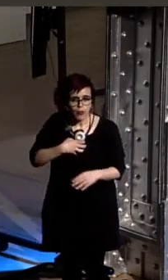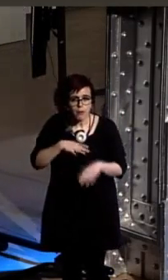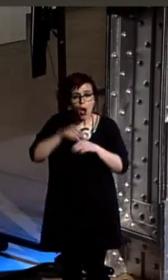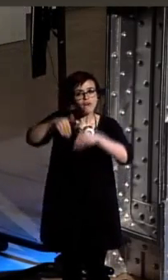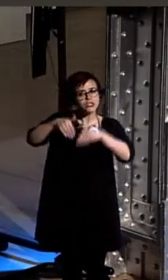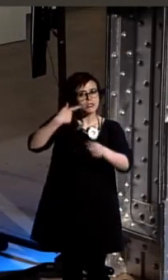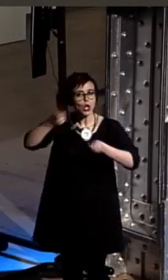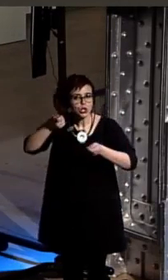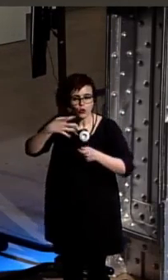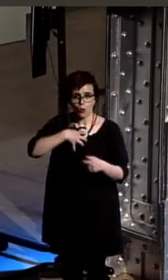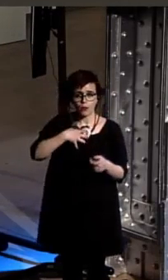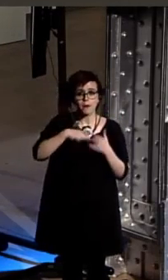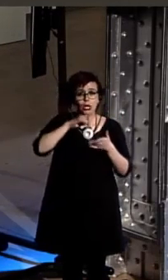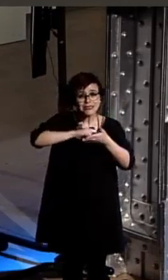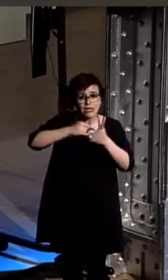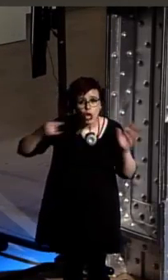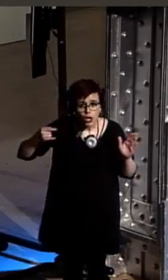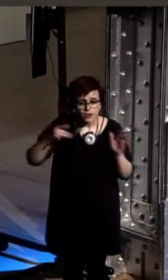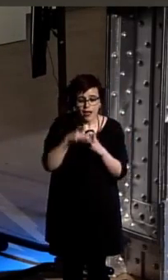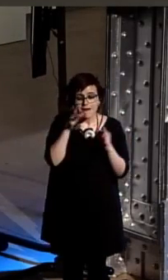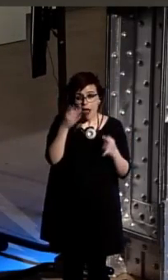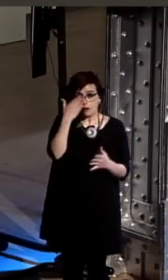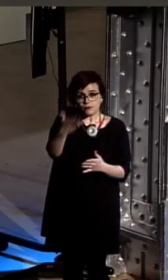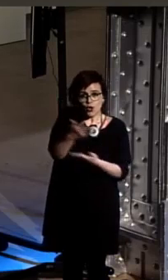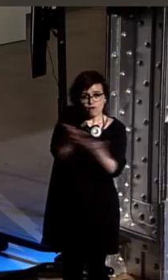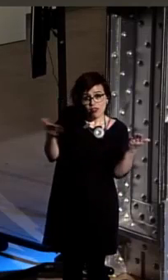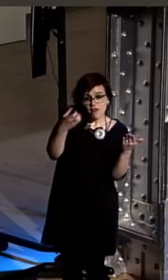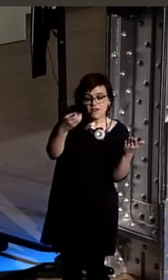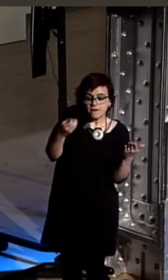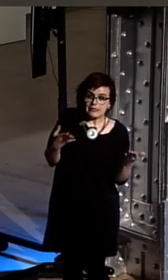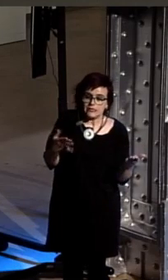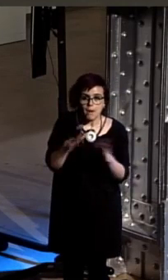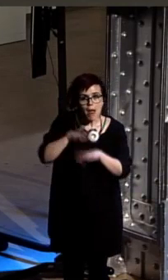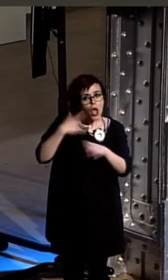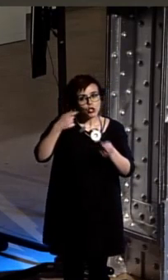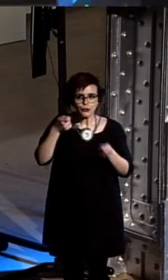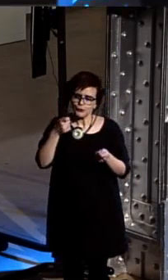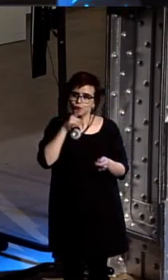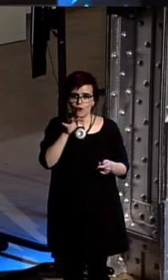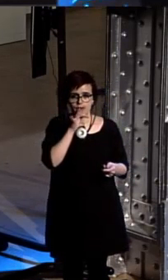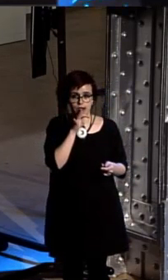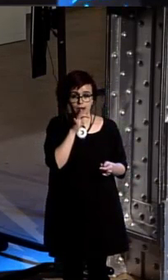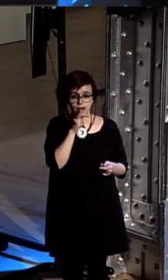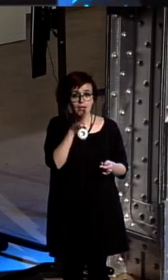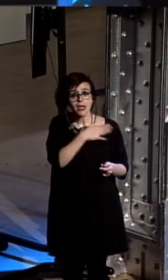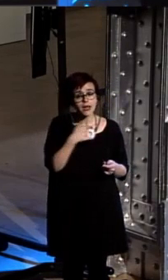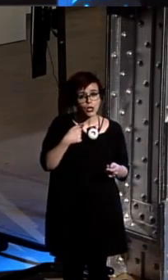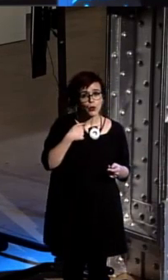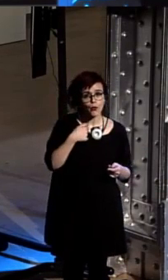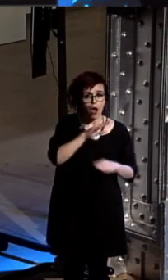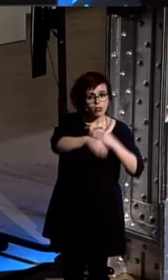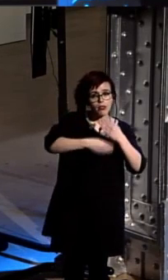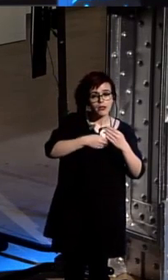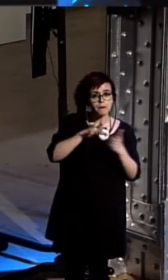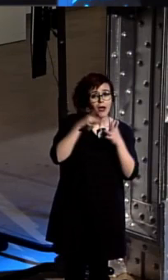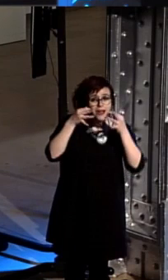No creo que la tecnología sea lo suficientemente fiable como para facilitar ese control. Quería decir es que lo que creo que